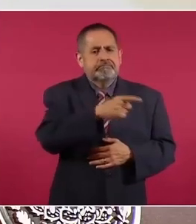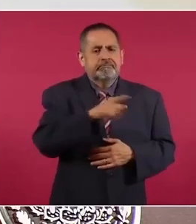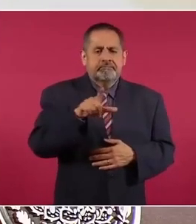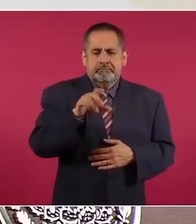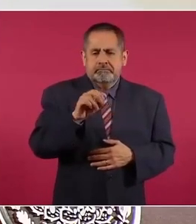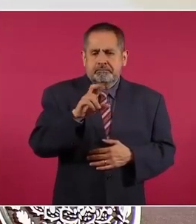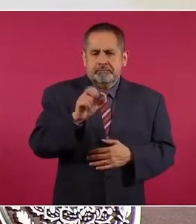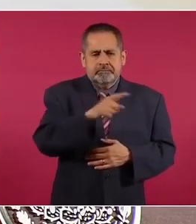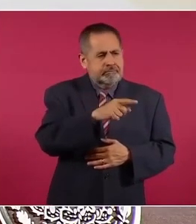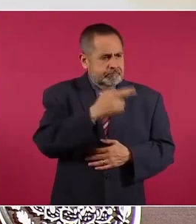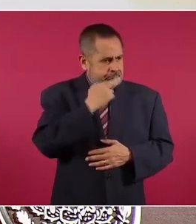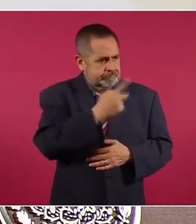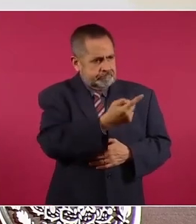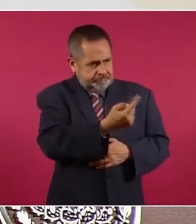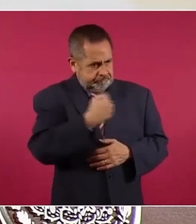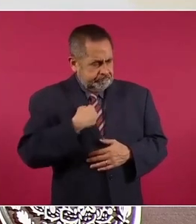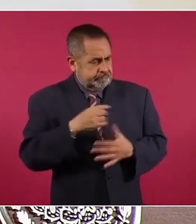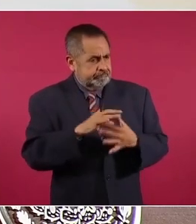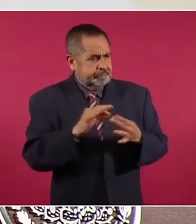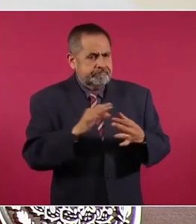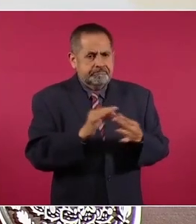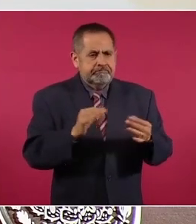nos contara la historia